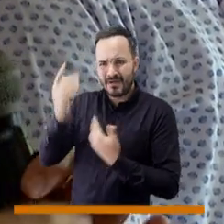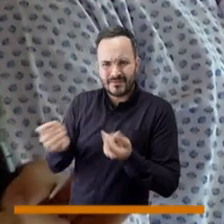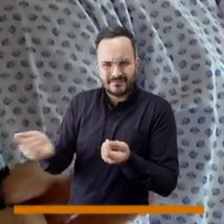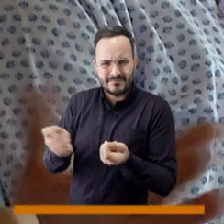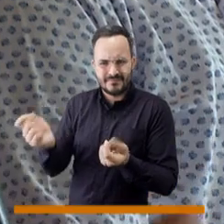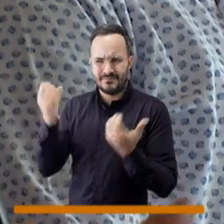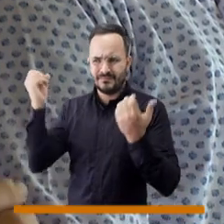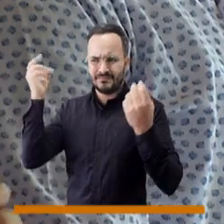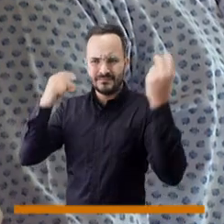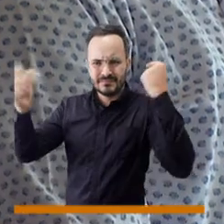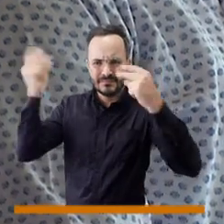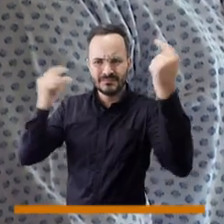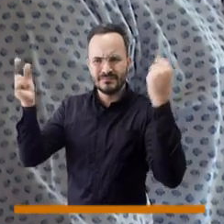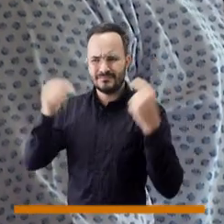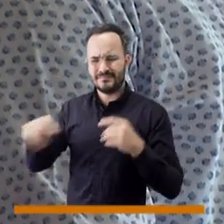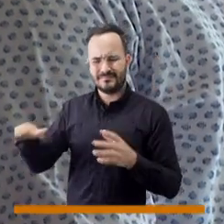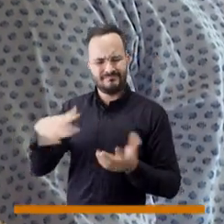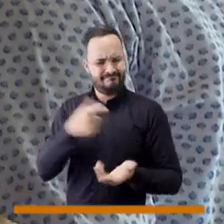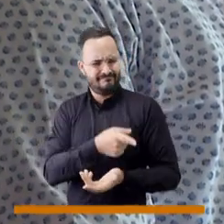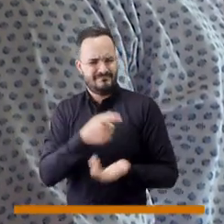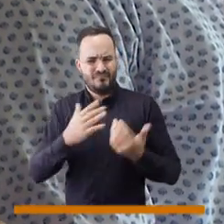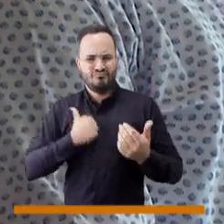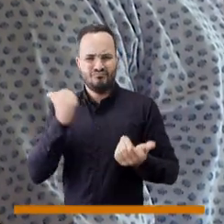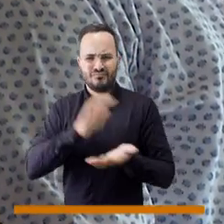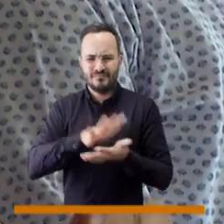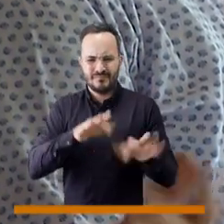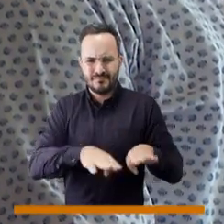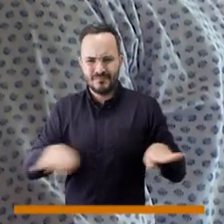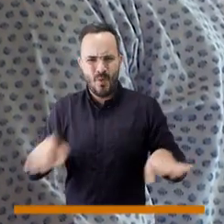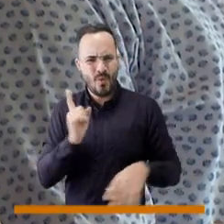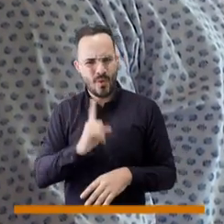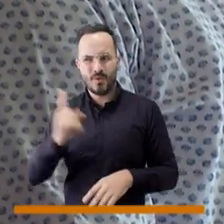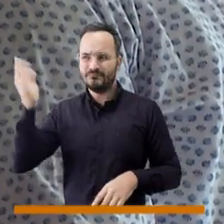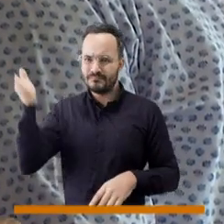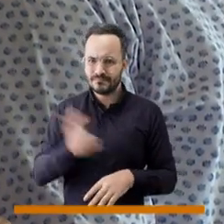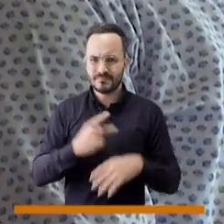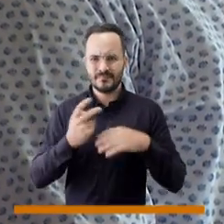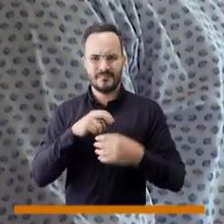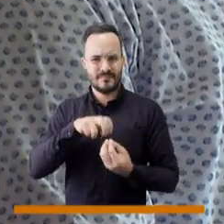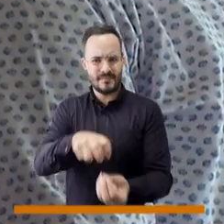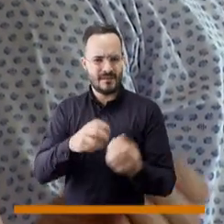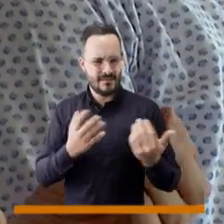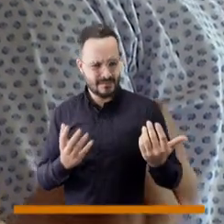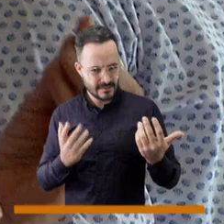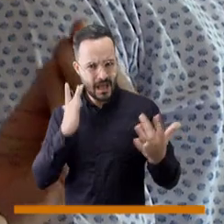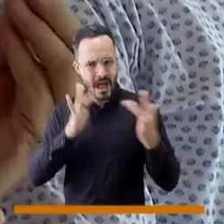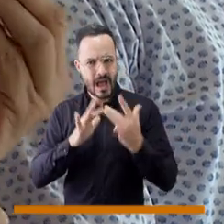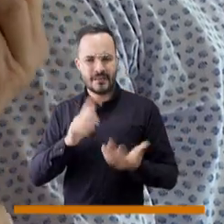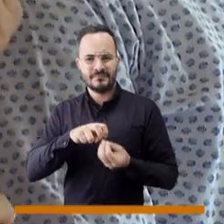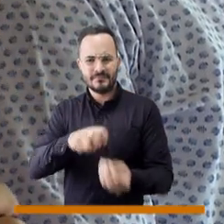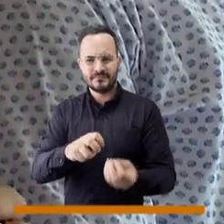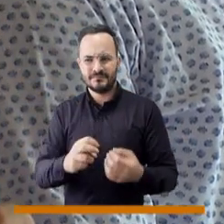de Catar. No sé por qué permiten. Yo creo que eso lo deben regular movilidad.